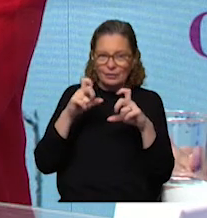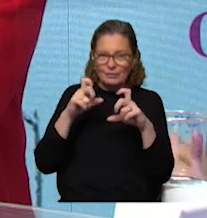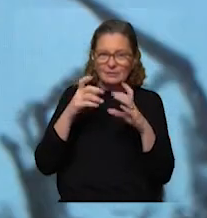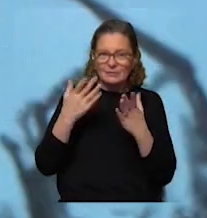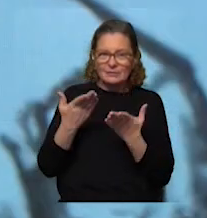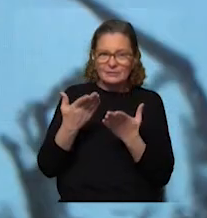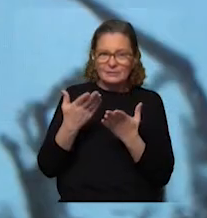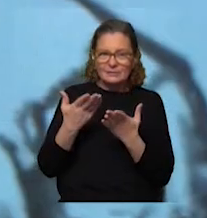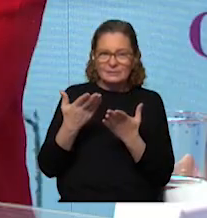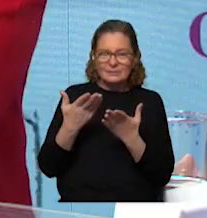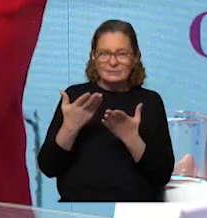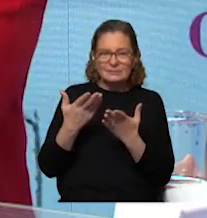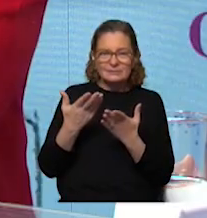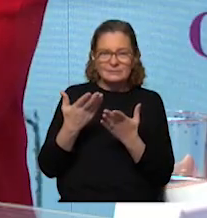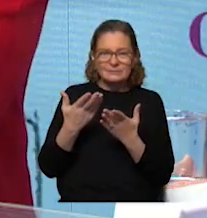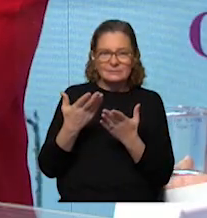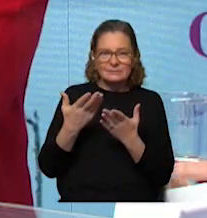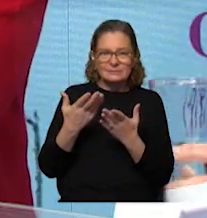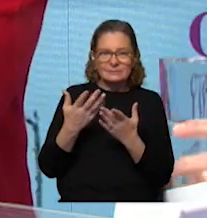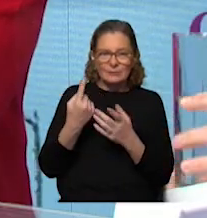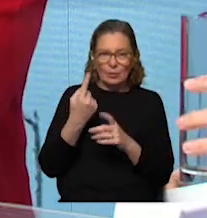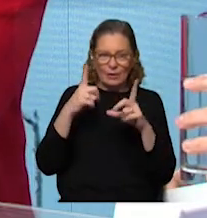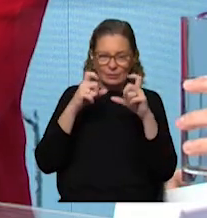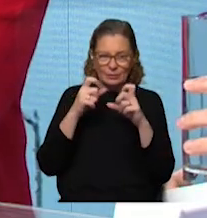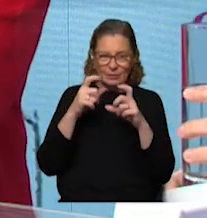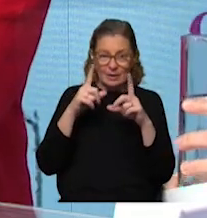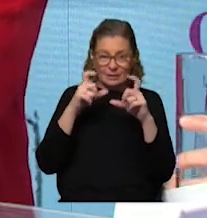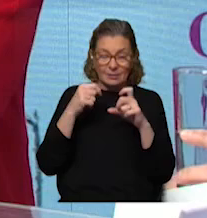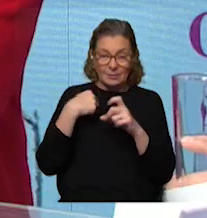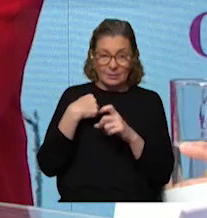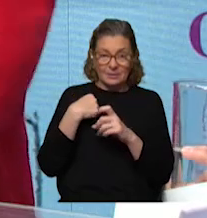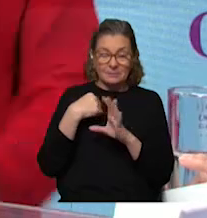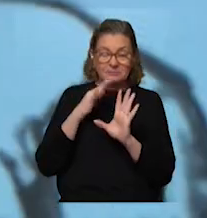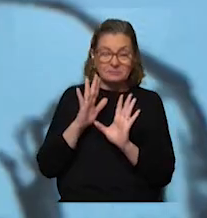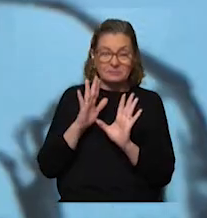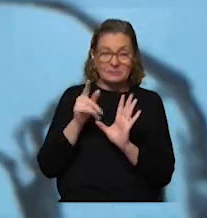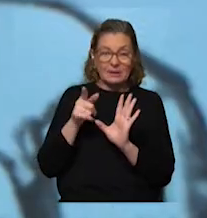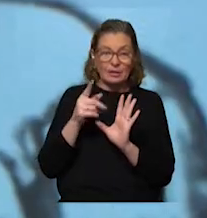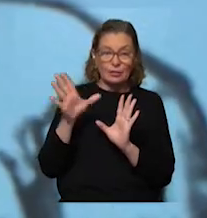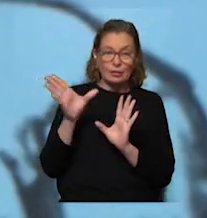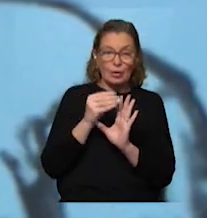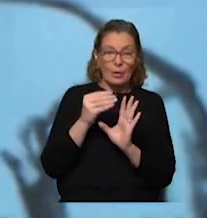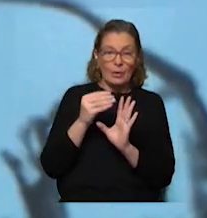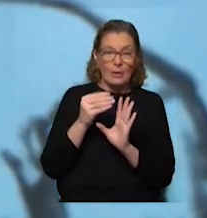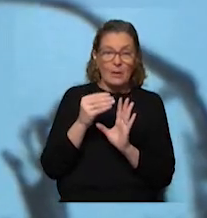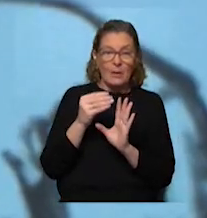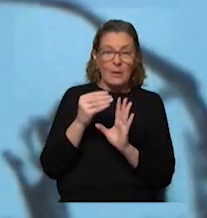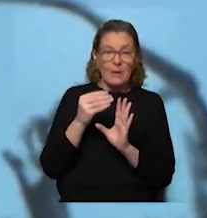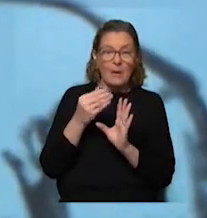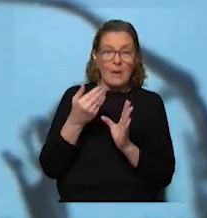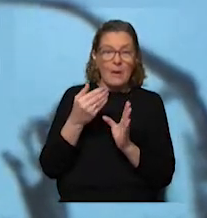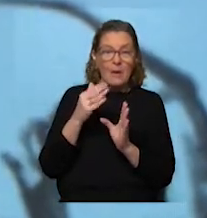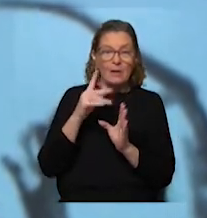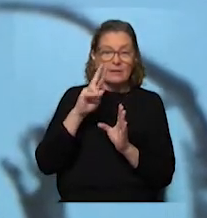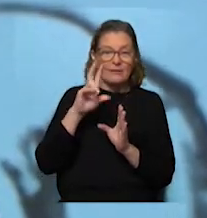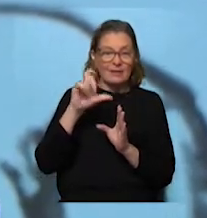Sí una fotografía Sacada por ti sí de todos los capítulos menos el de belele like que decir bien